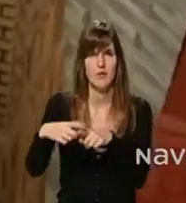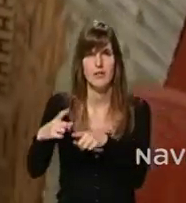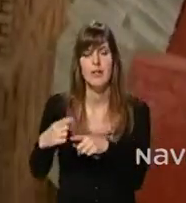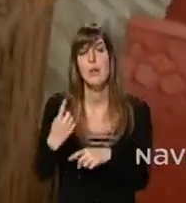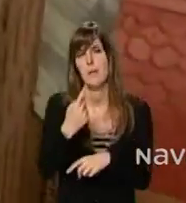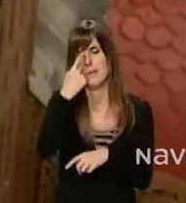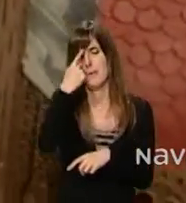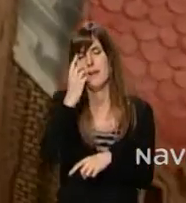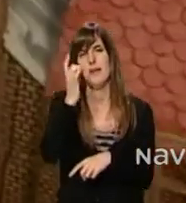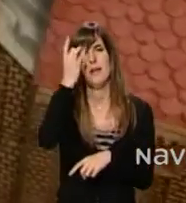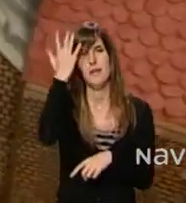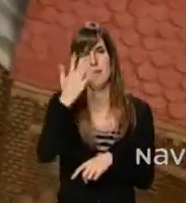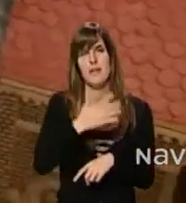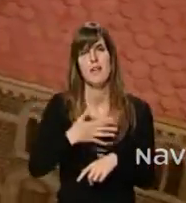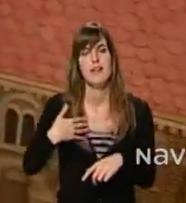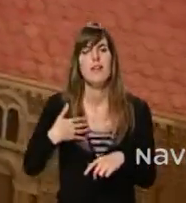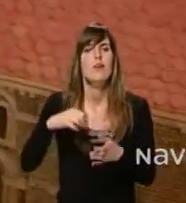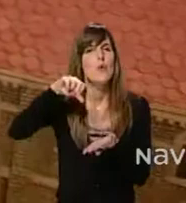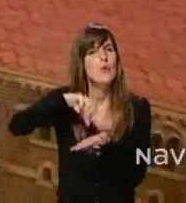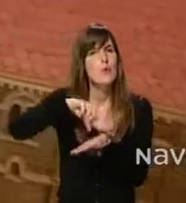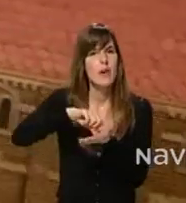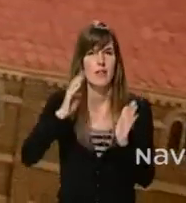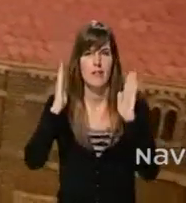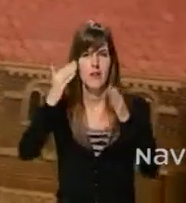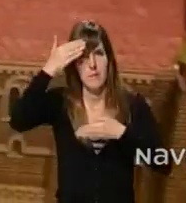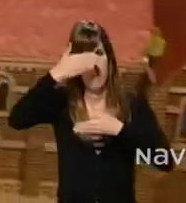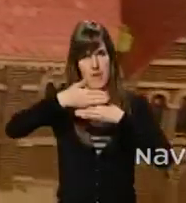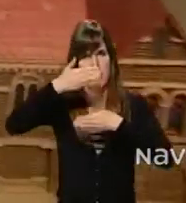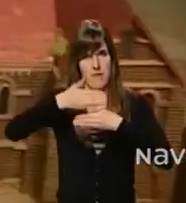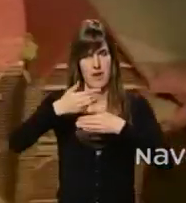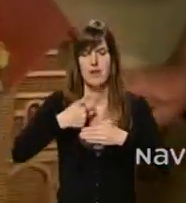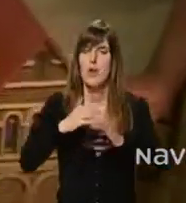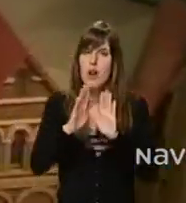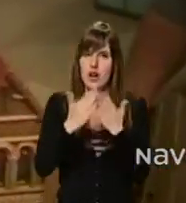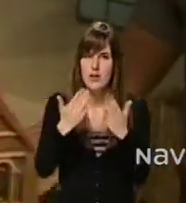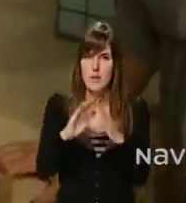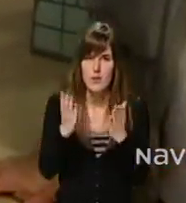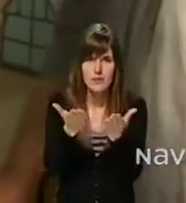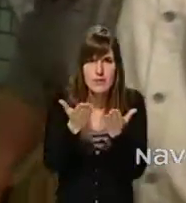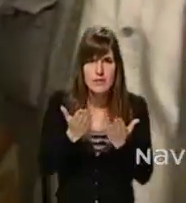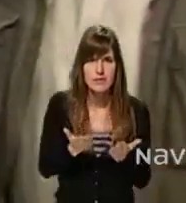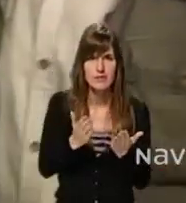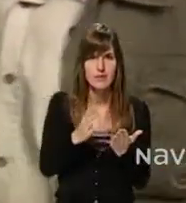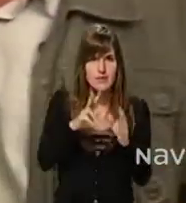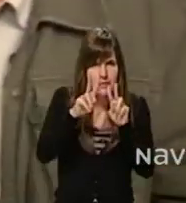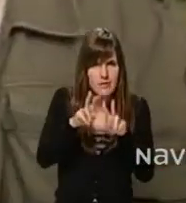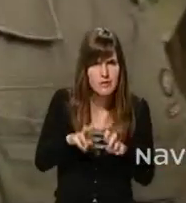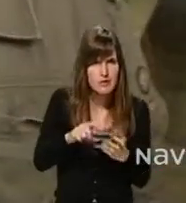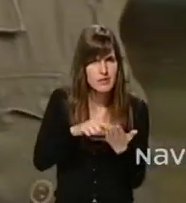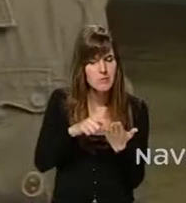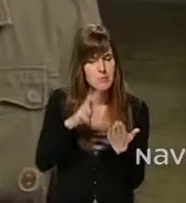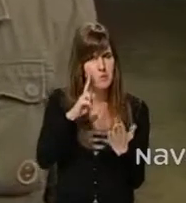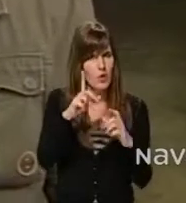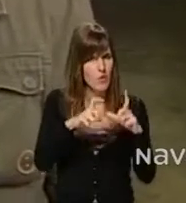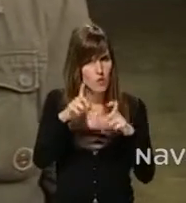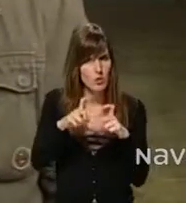pequeña idea de hacerme una ciudad medieval. Me vinieron unos libros a la mano y entonces de ahí conseguí